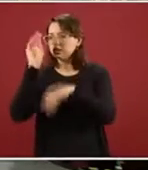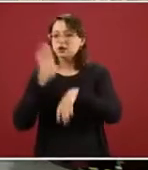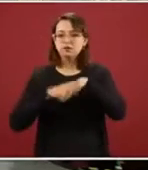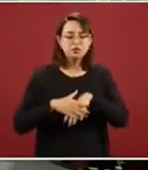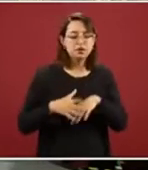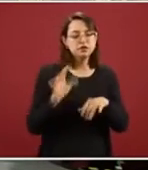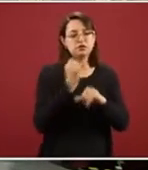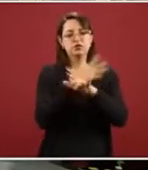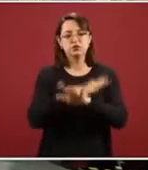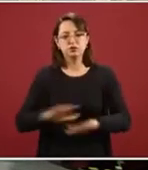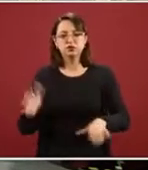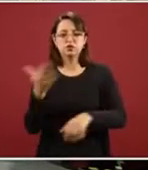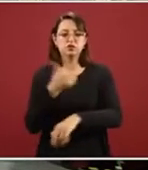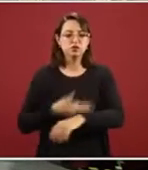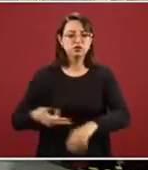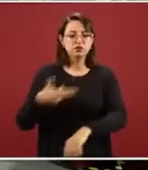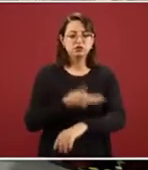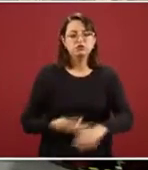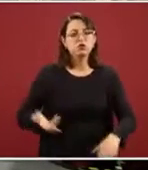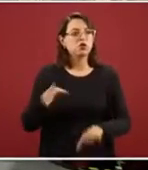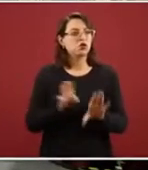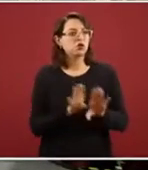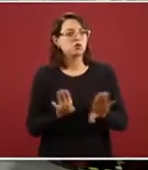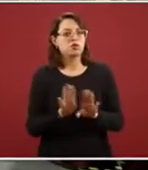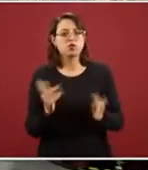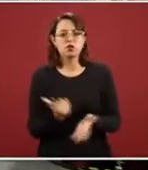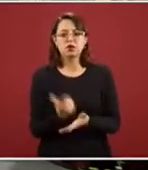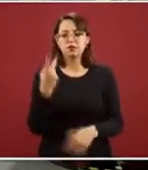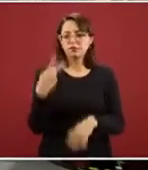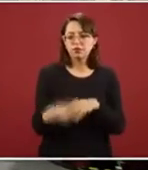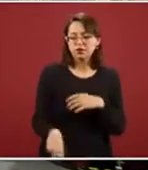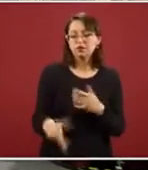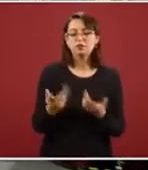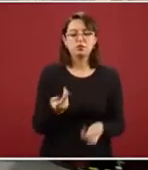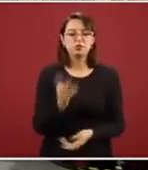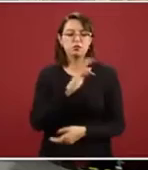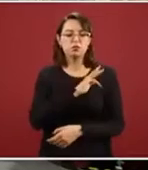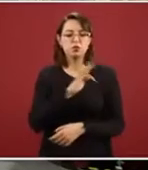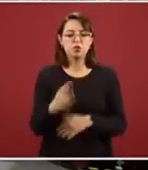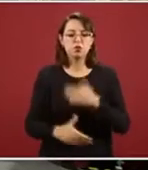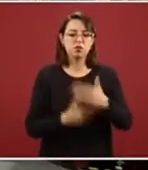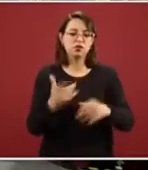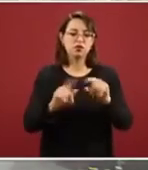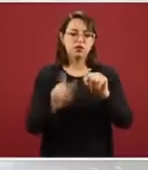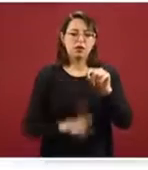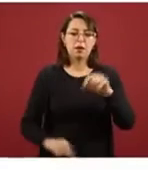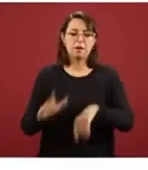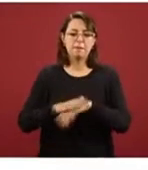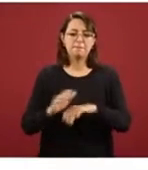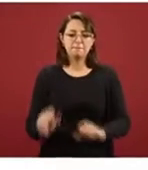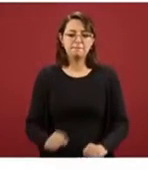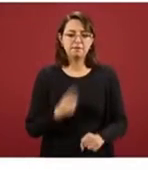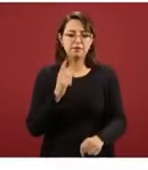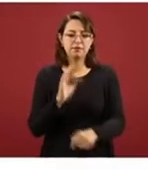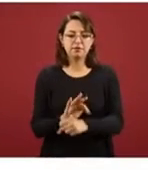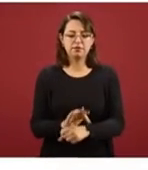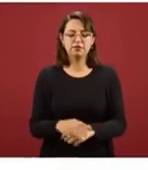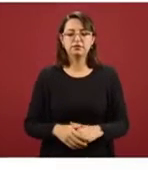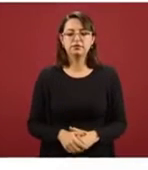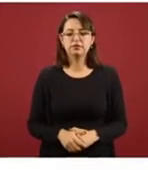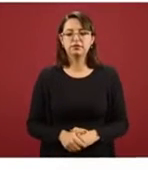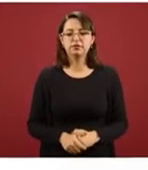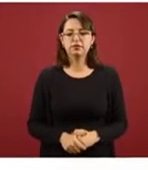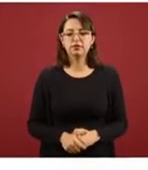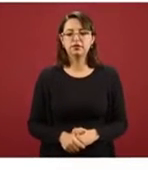capacitados acerca de la gestión integral del riesgo, seguramente vamos a poder construir un territorio mucho más seguro y mucho más preventivo para